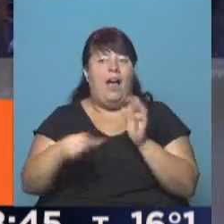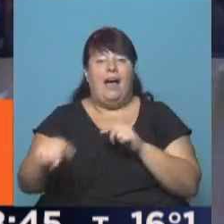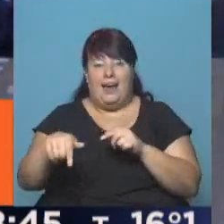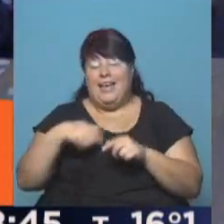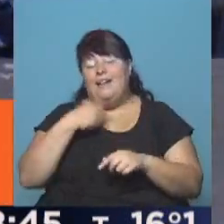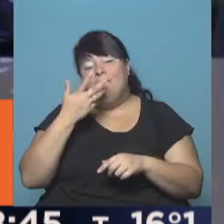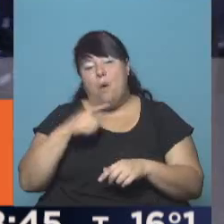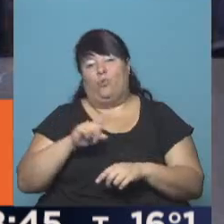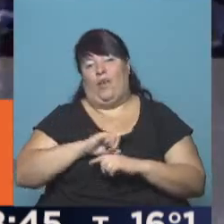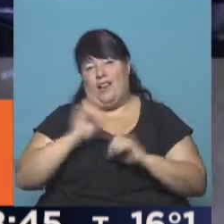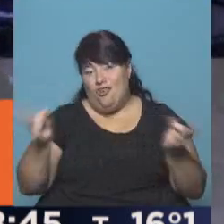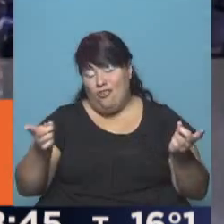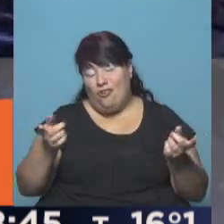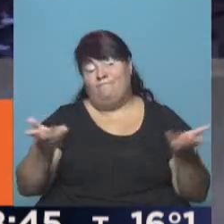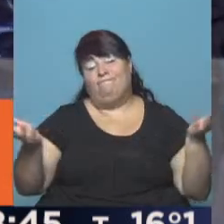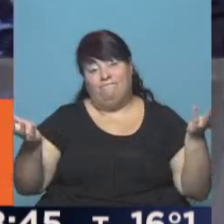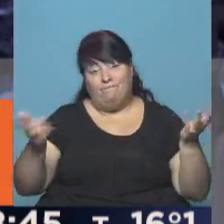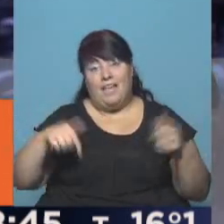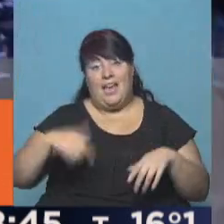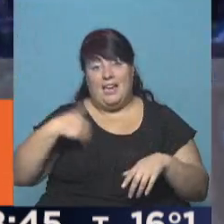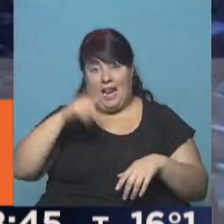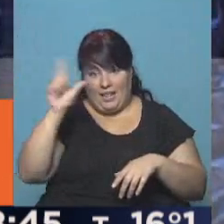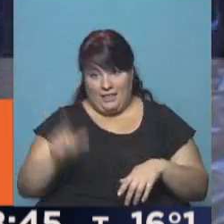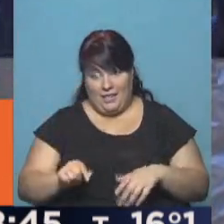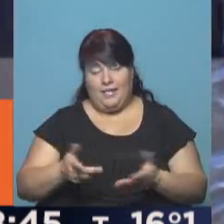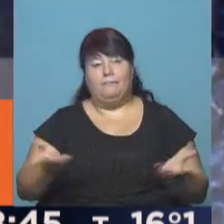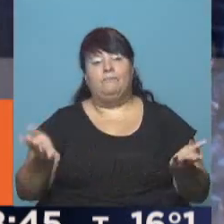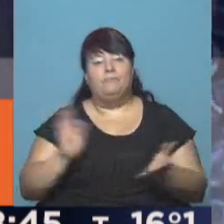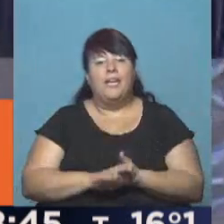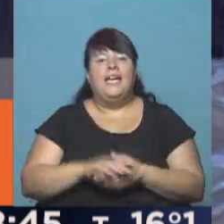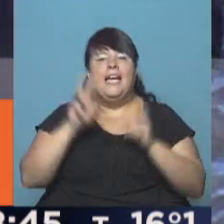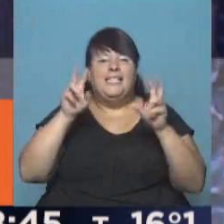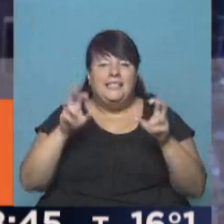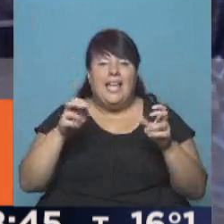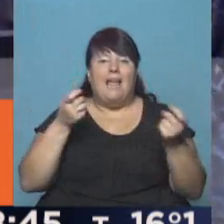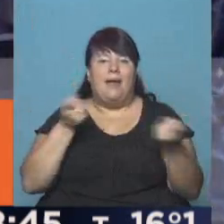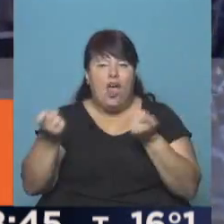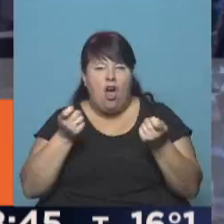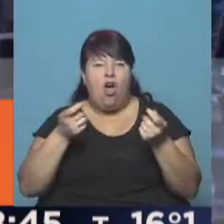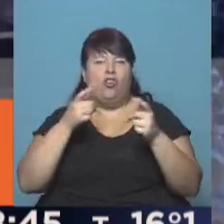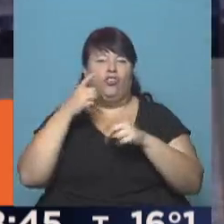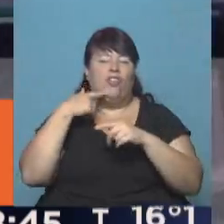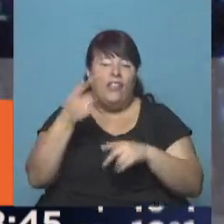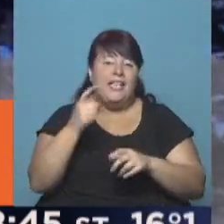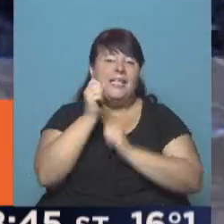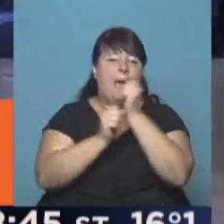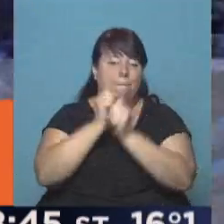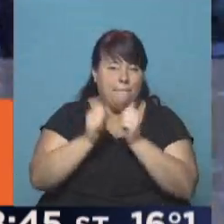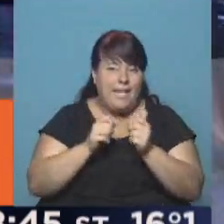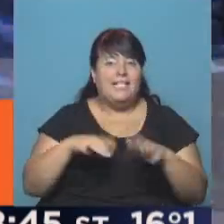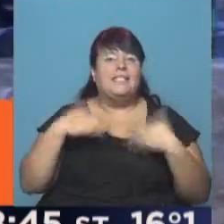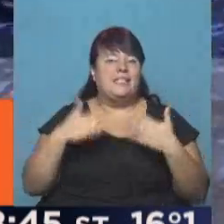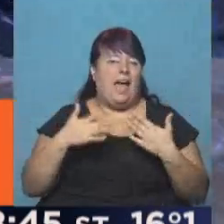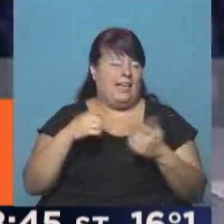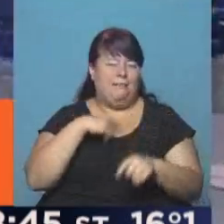desearíamos que no se dieran por cierto en la república argentina tienes logísticas y operacionales alega la empresa que son